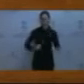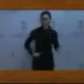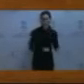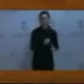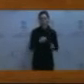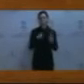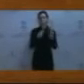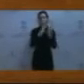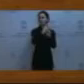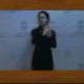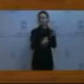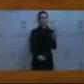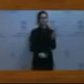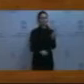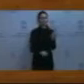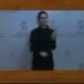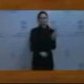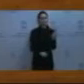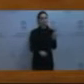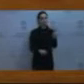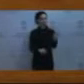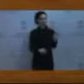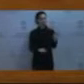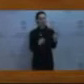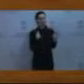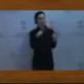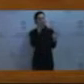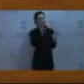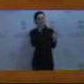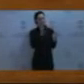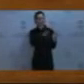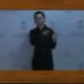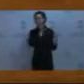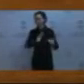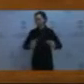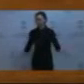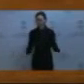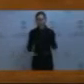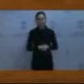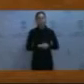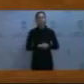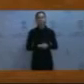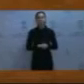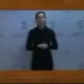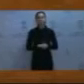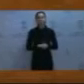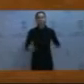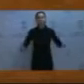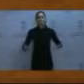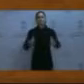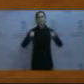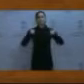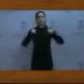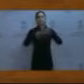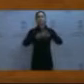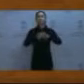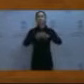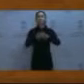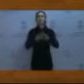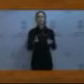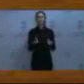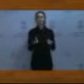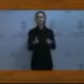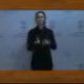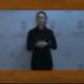porque era difícil entender lo que uno estaba escuchando. Por lo tanto, cuando hablamos de sentido de la responsabilidad,